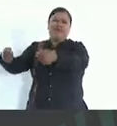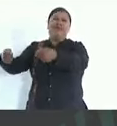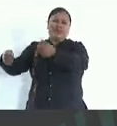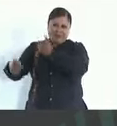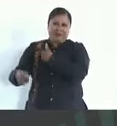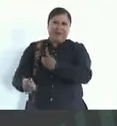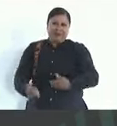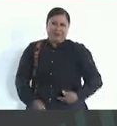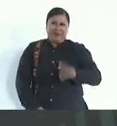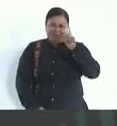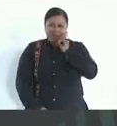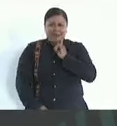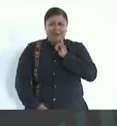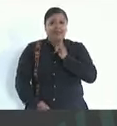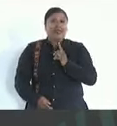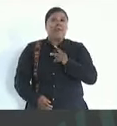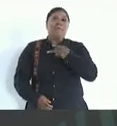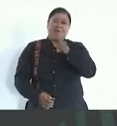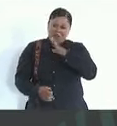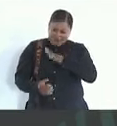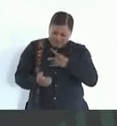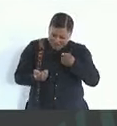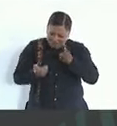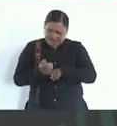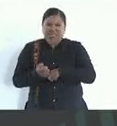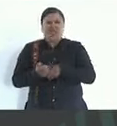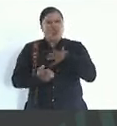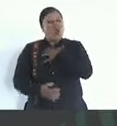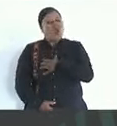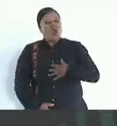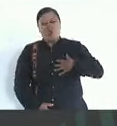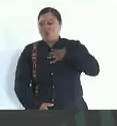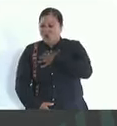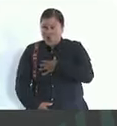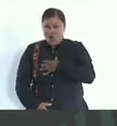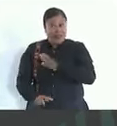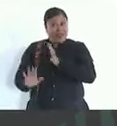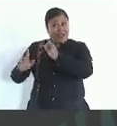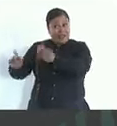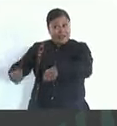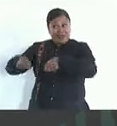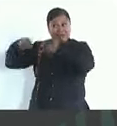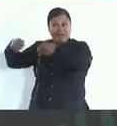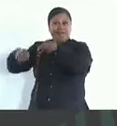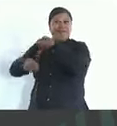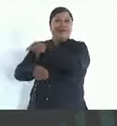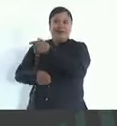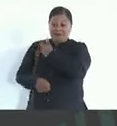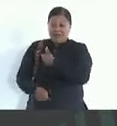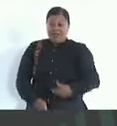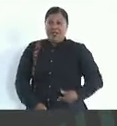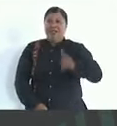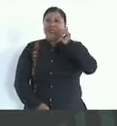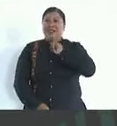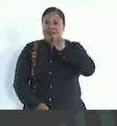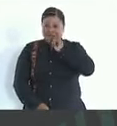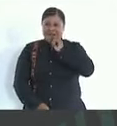también nos llena de alegría el saber que nos deja un gran legado a todos los